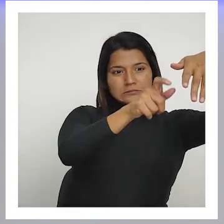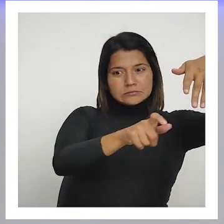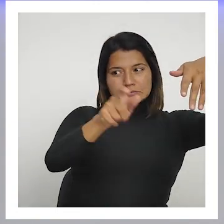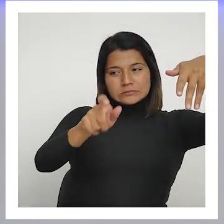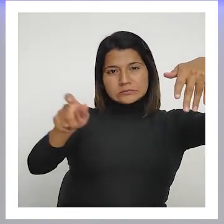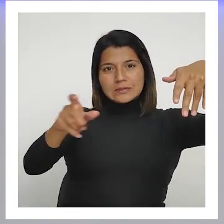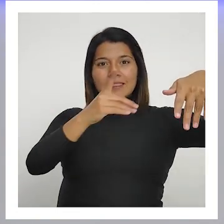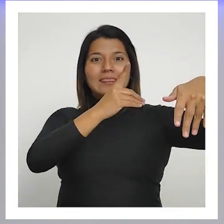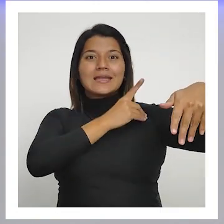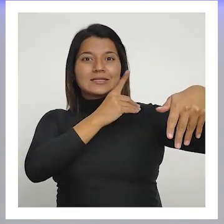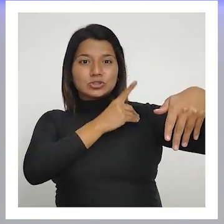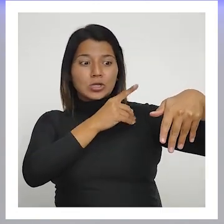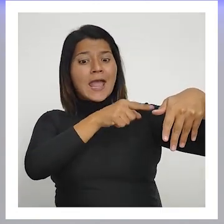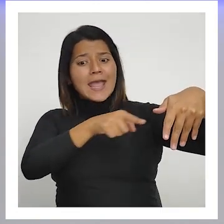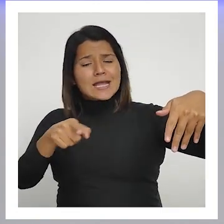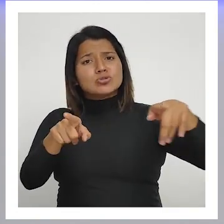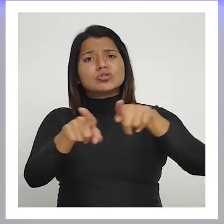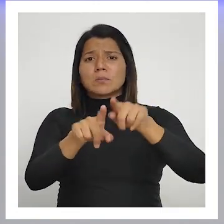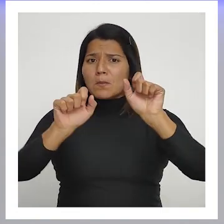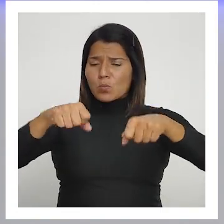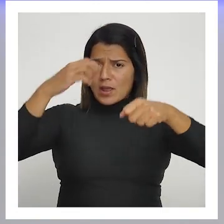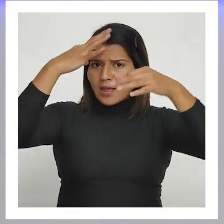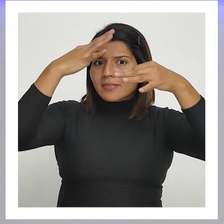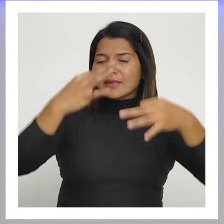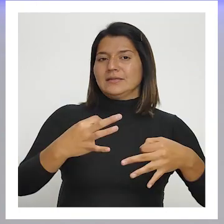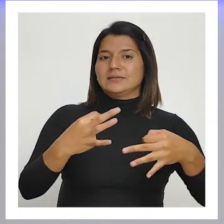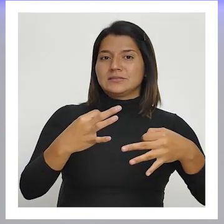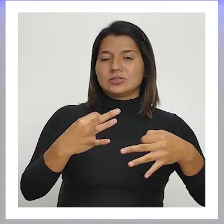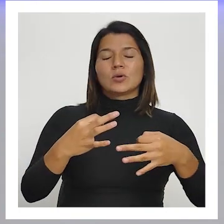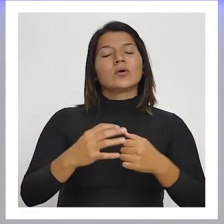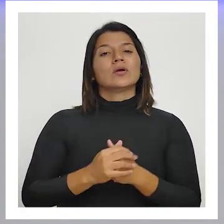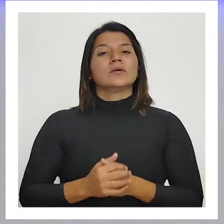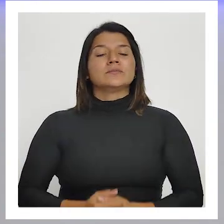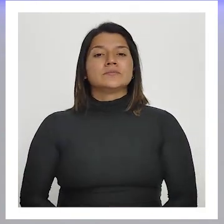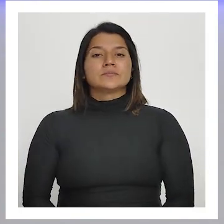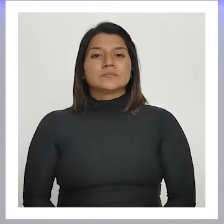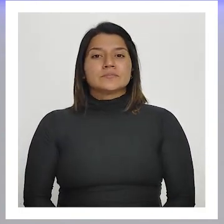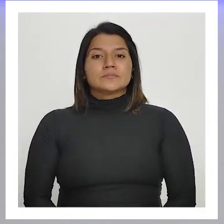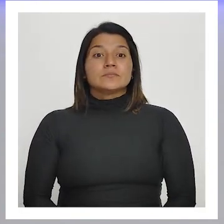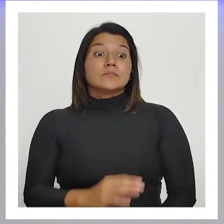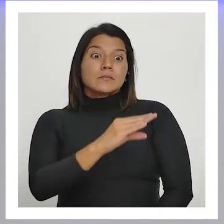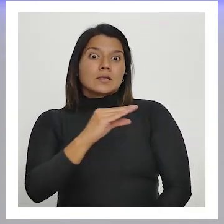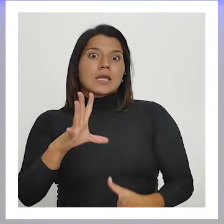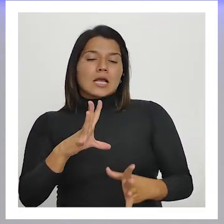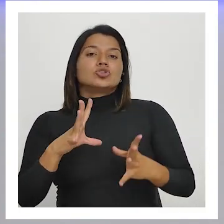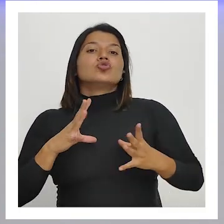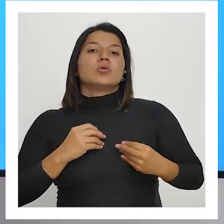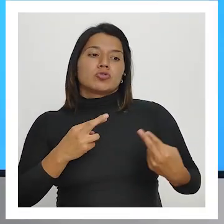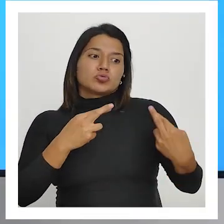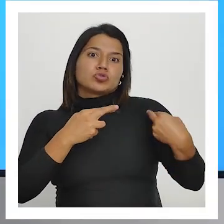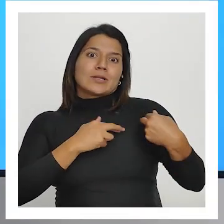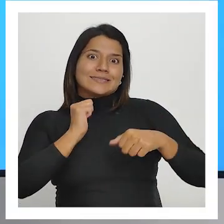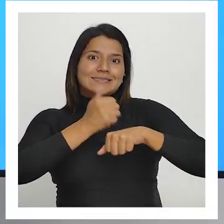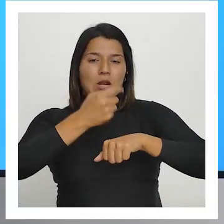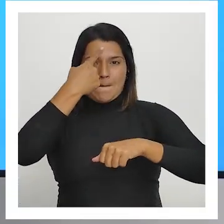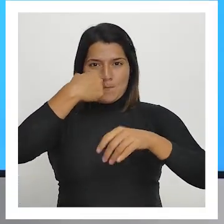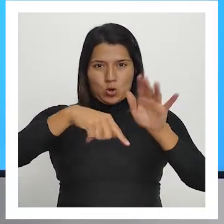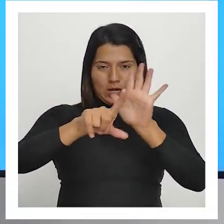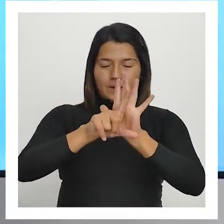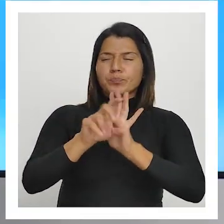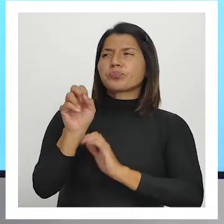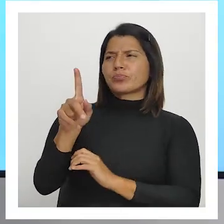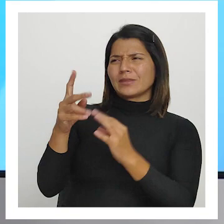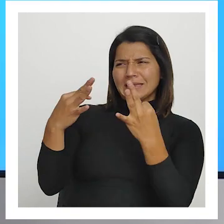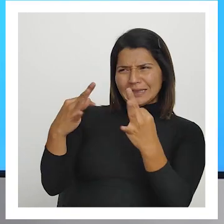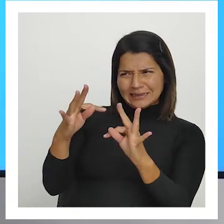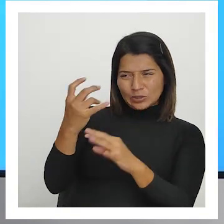lo que fuimos creados y las competencias que por ley son inherentes a nosotros. Bueno, tratando un poco de entender la